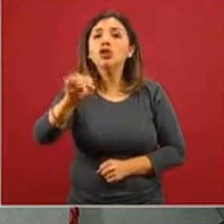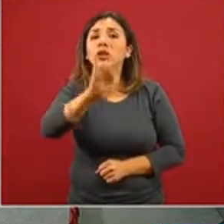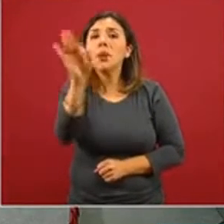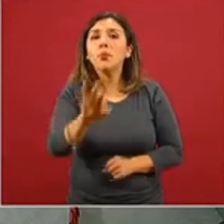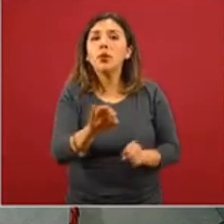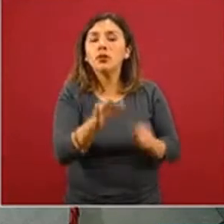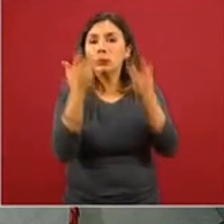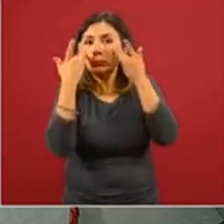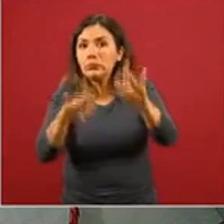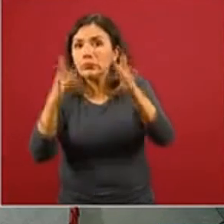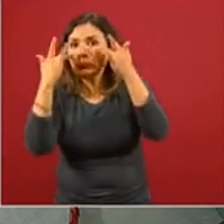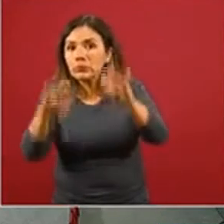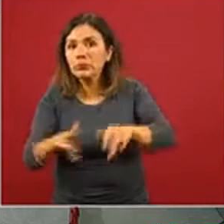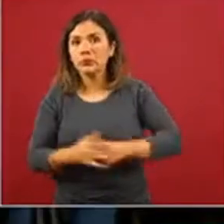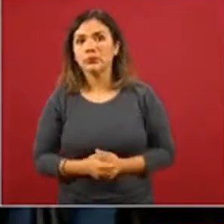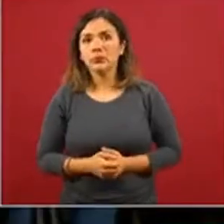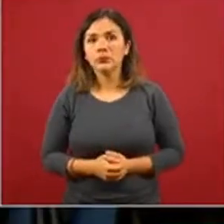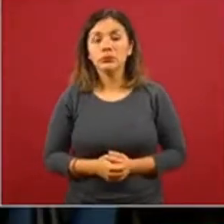80% de deserción.